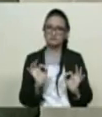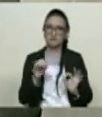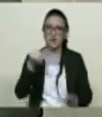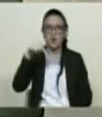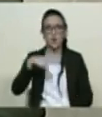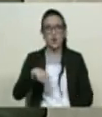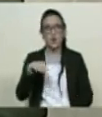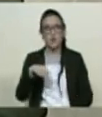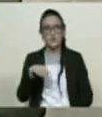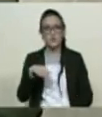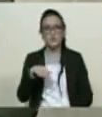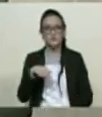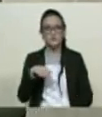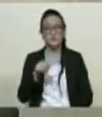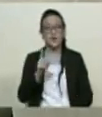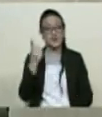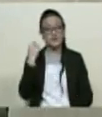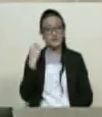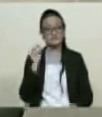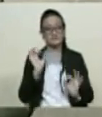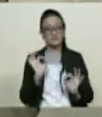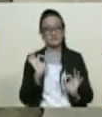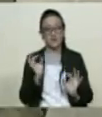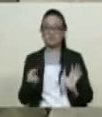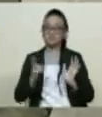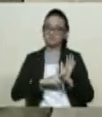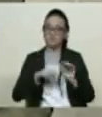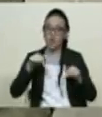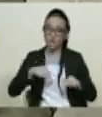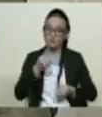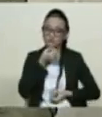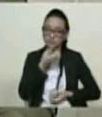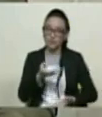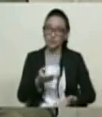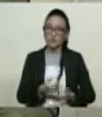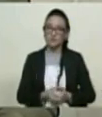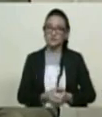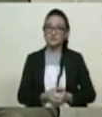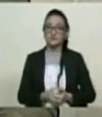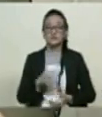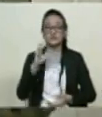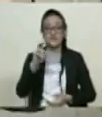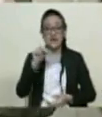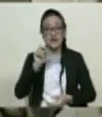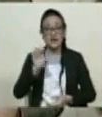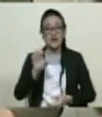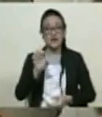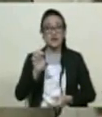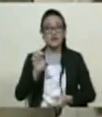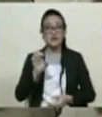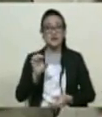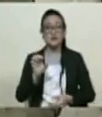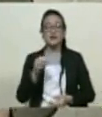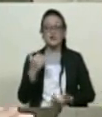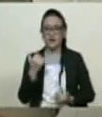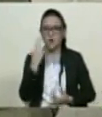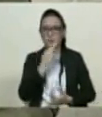y en el día de ayer y lo ratificamos en el día de hoy. El Consejo Nacional Electoral está